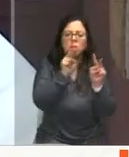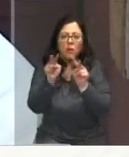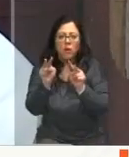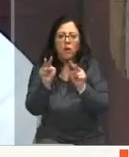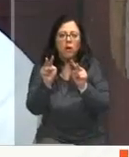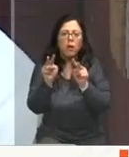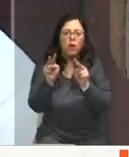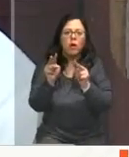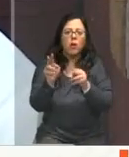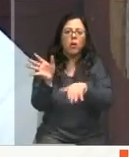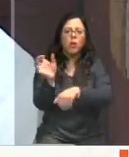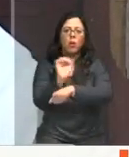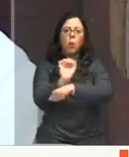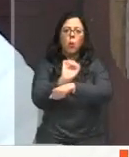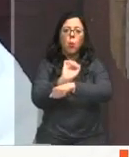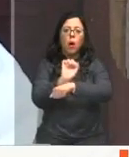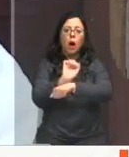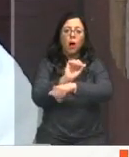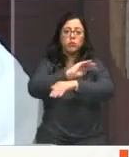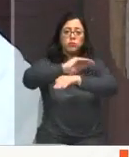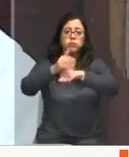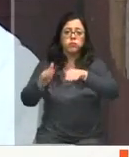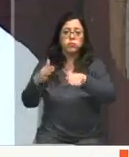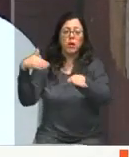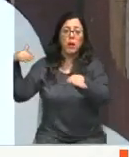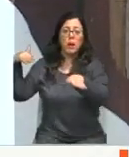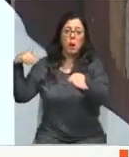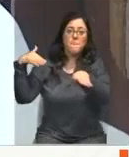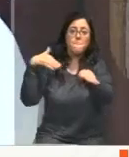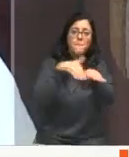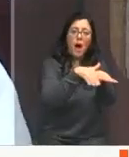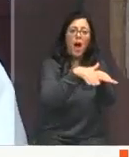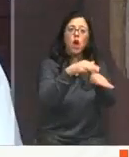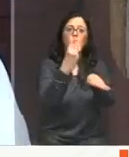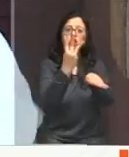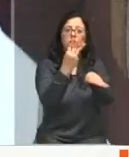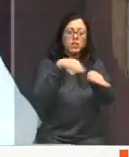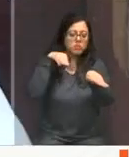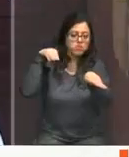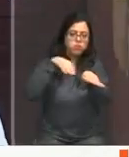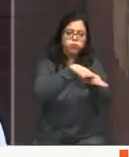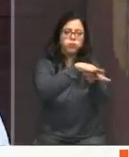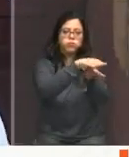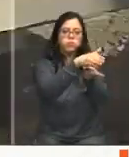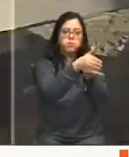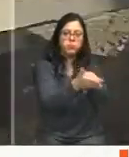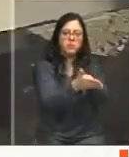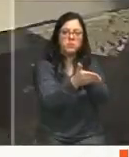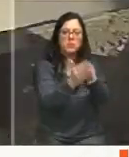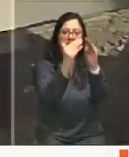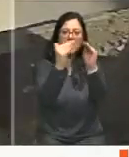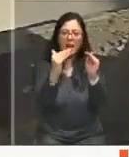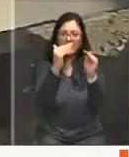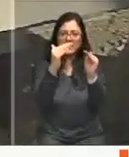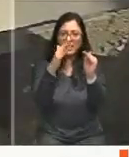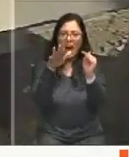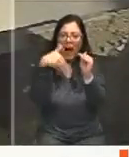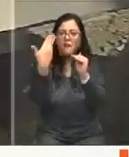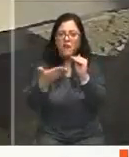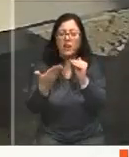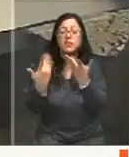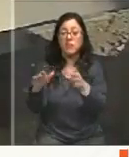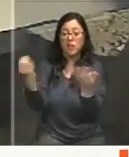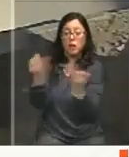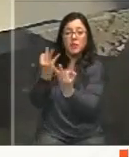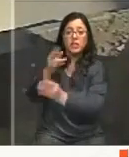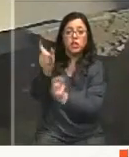auto que había chocado contra tres autos que estaban parqueados ahí y se volcó hacia la casa que está al frente. Tal como relatan los